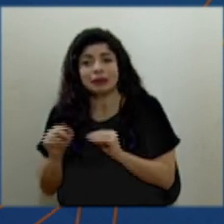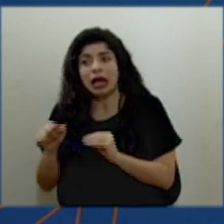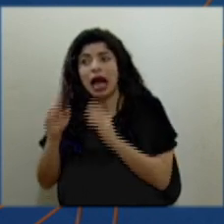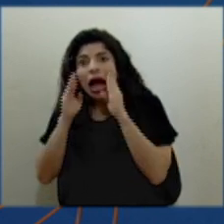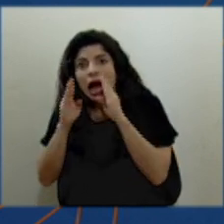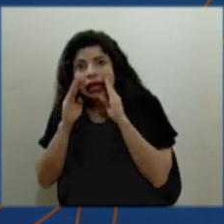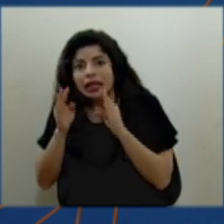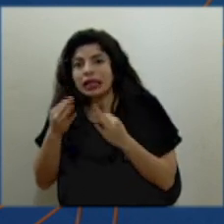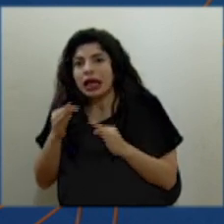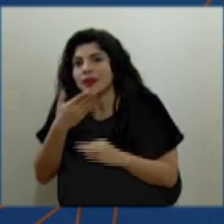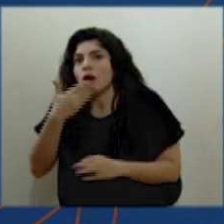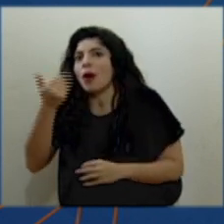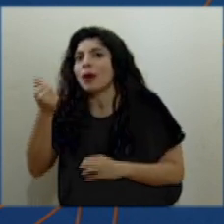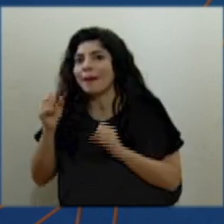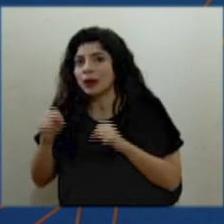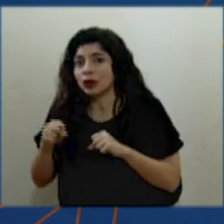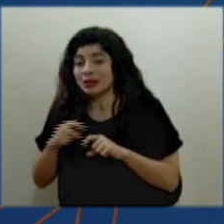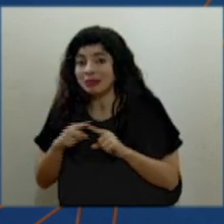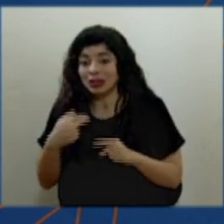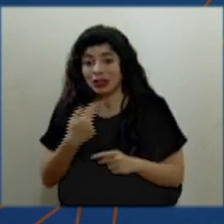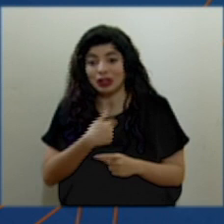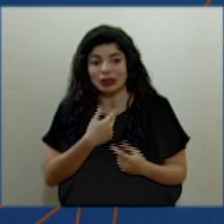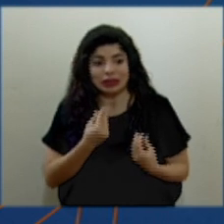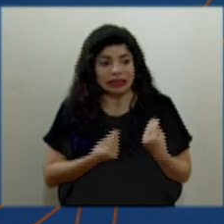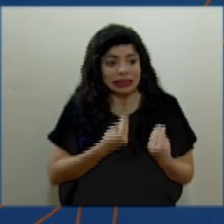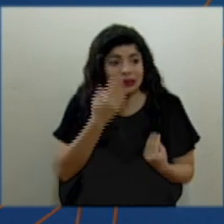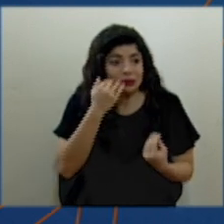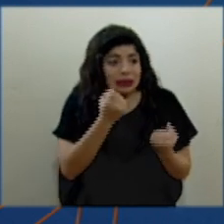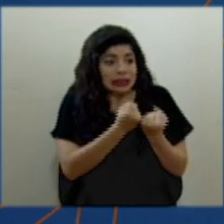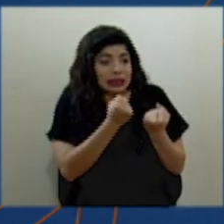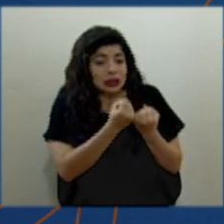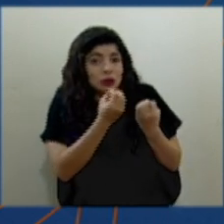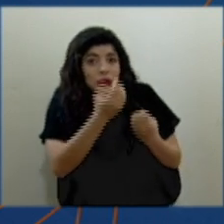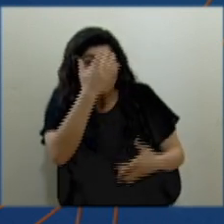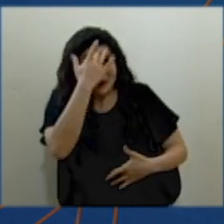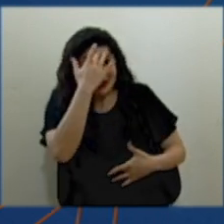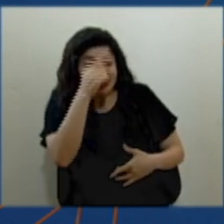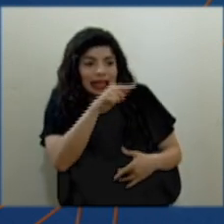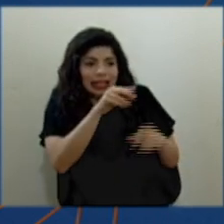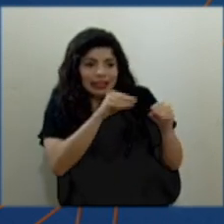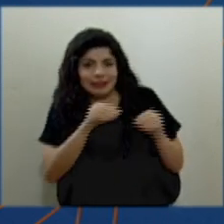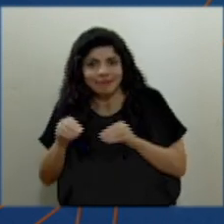atención posible, pero estamos viéndonos obligados debido a la cantidad de pacientes que estamos teniendo.